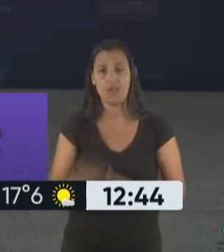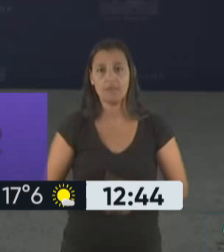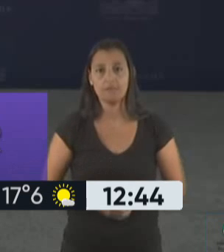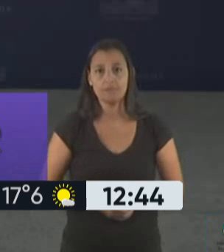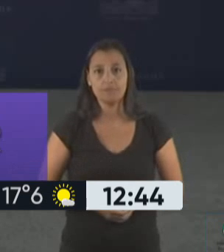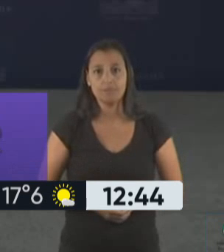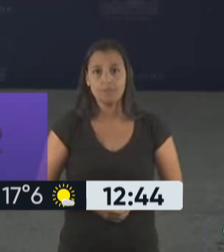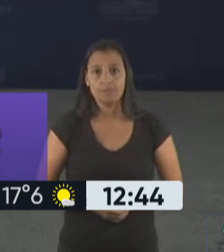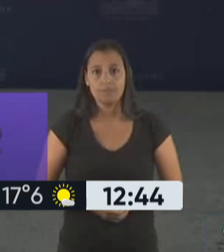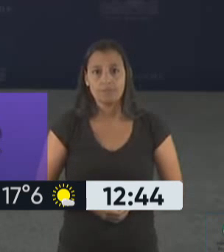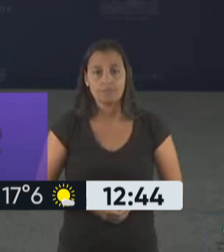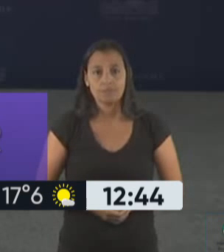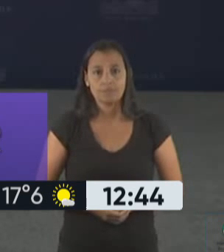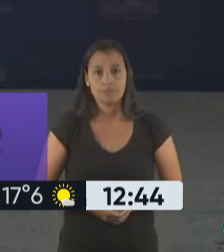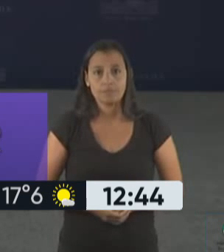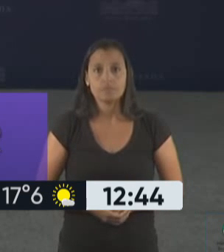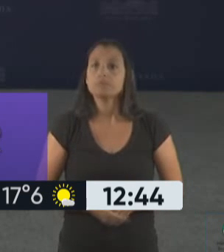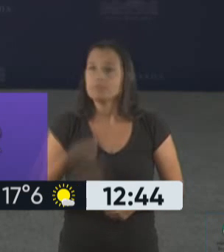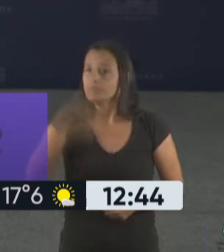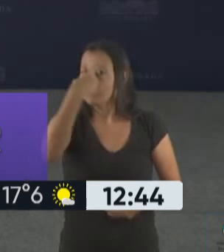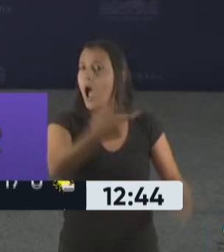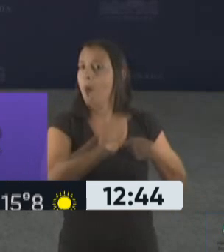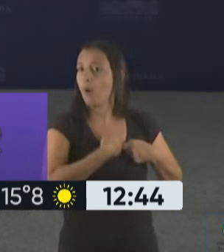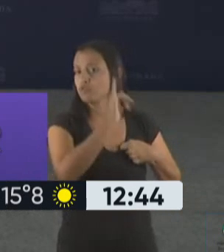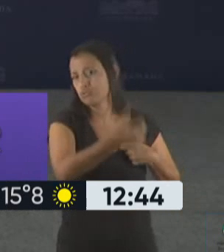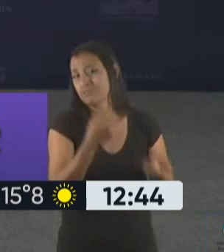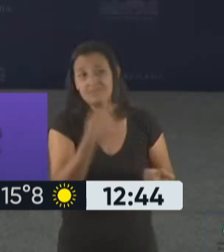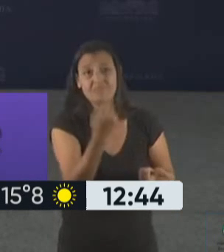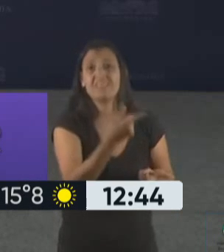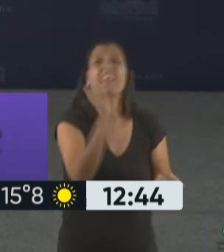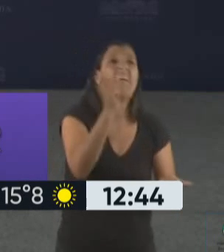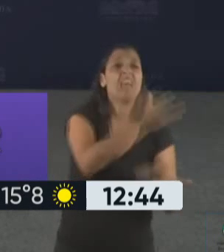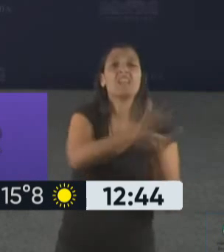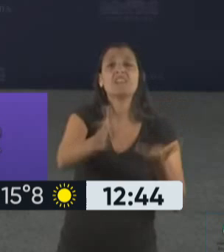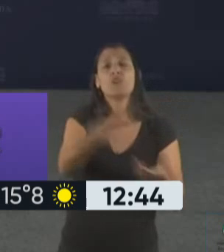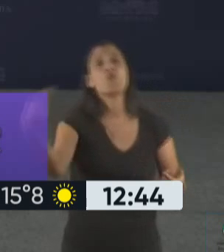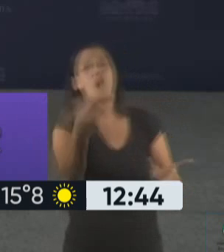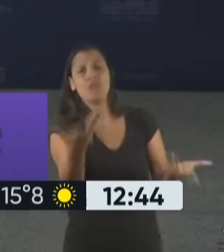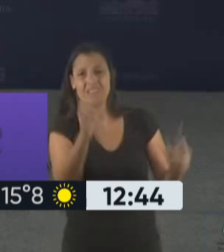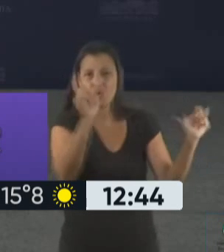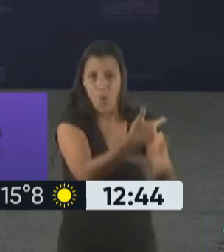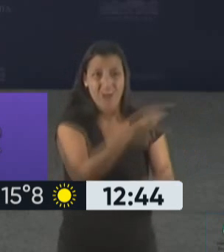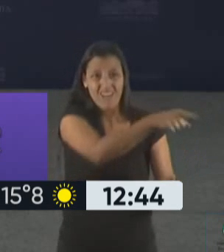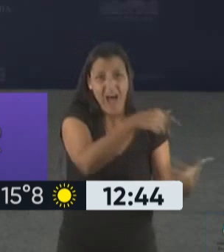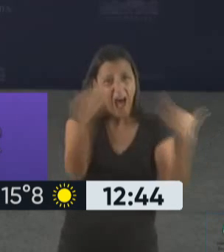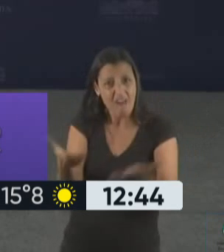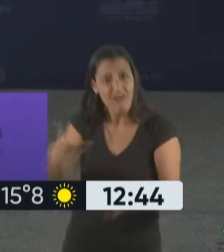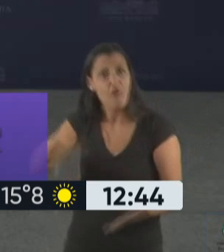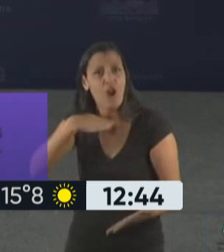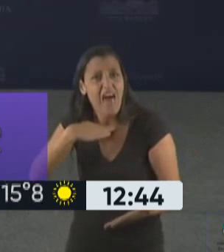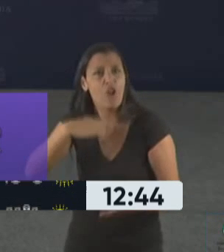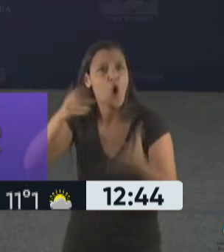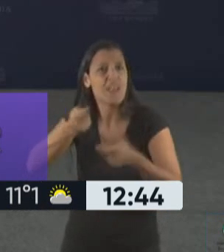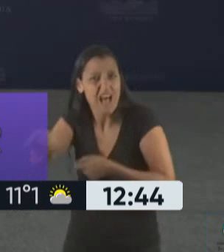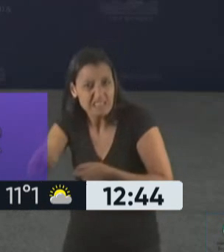acompañan ¿cuál Nos van es a el plan acompañar. del gobierno? ¿Quién no va a acompañar esto? ¿Que va a quedar del lado de los delincuentes? Como decía